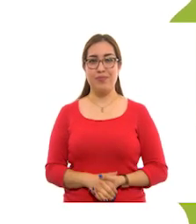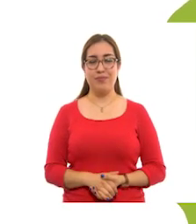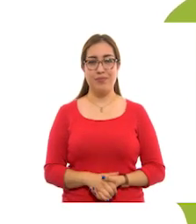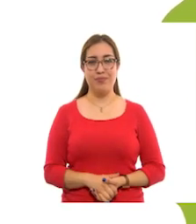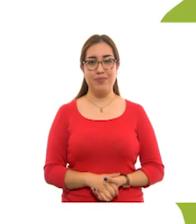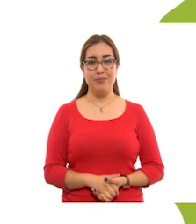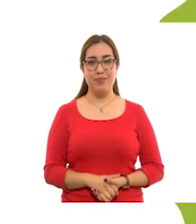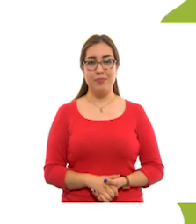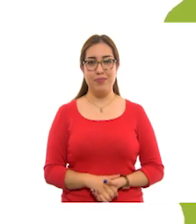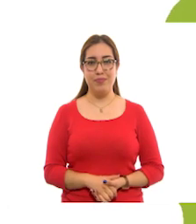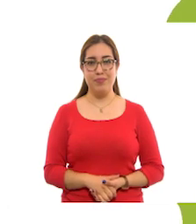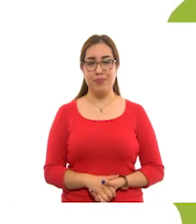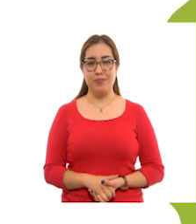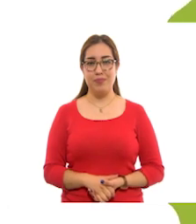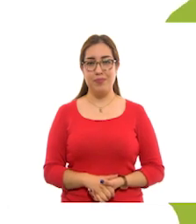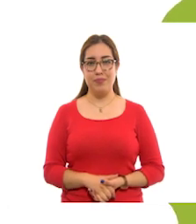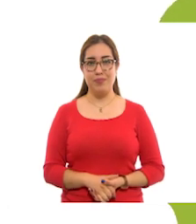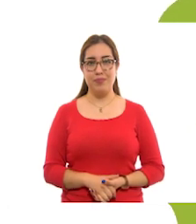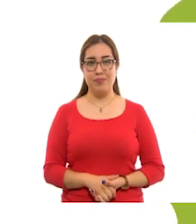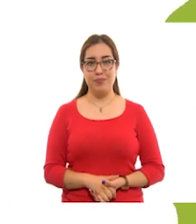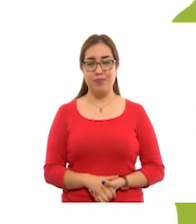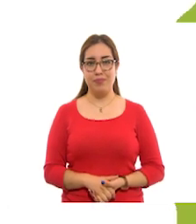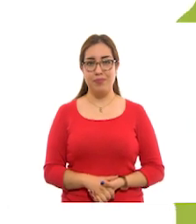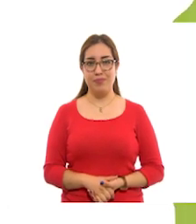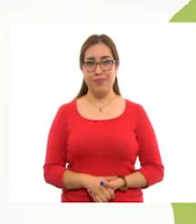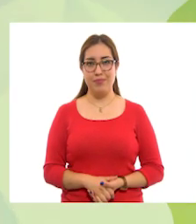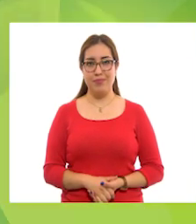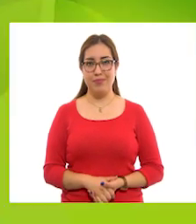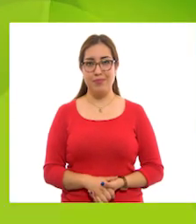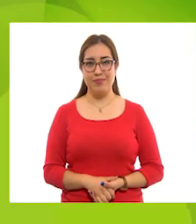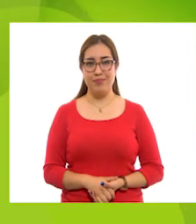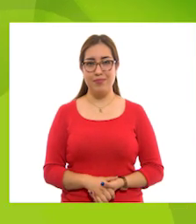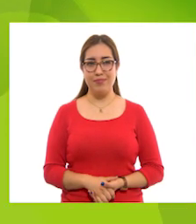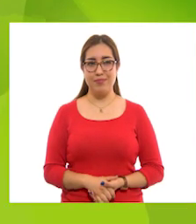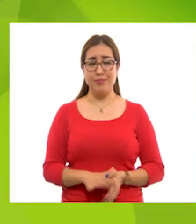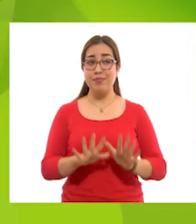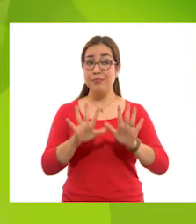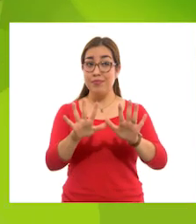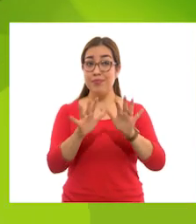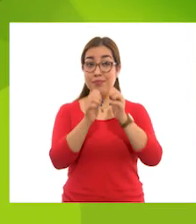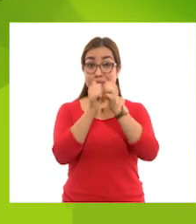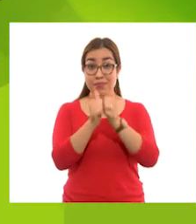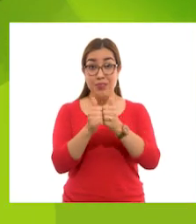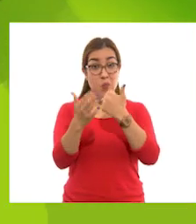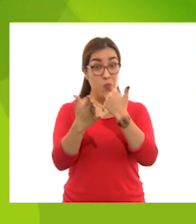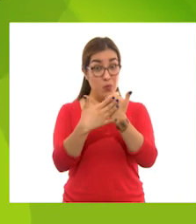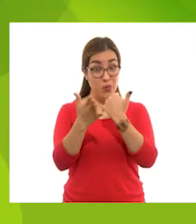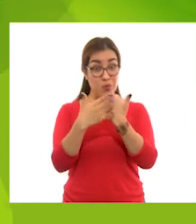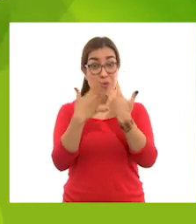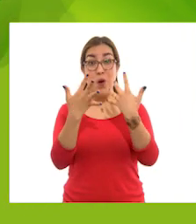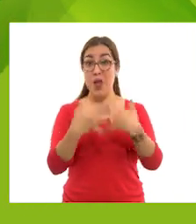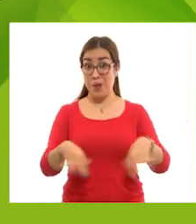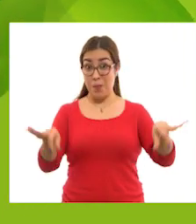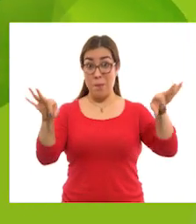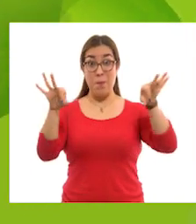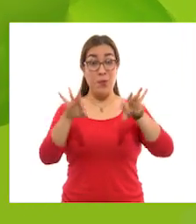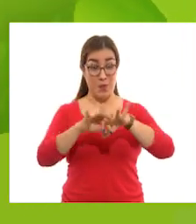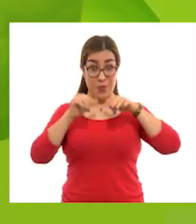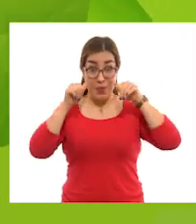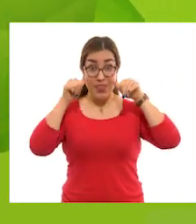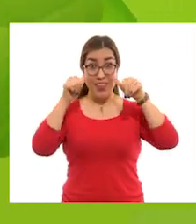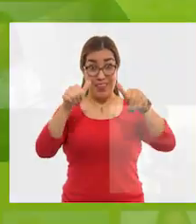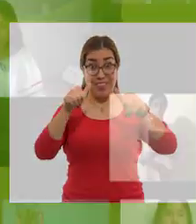Casa.cep.gov.mx. No te muevas de tu lugar, porque viene algo muy